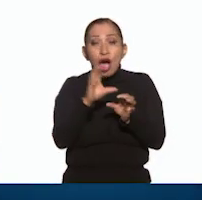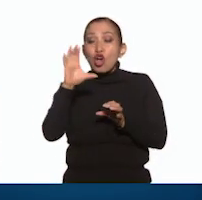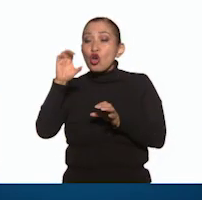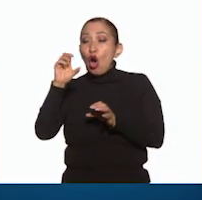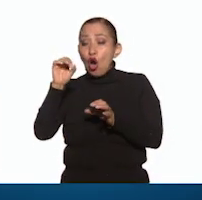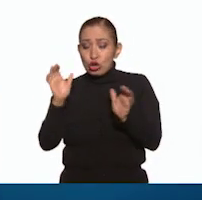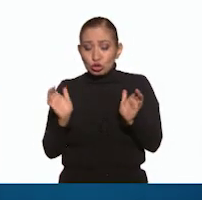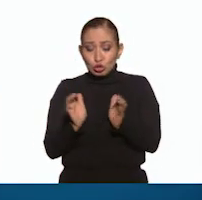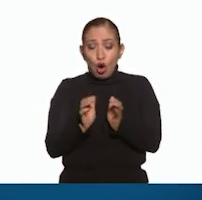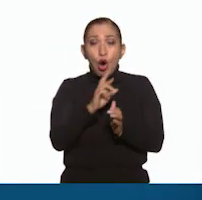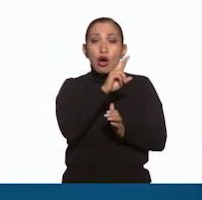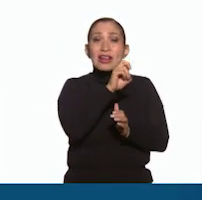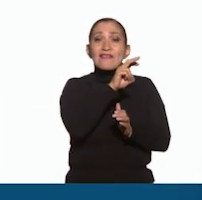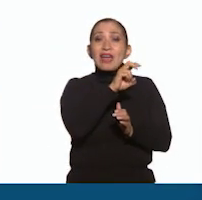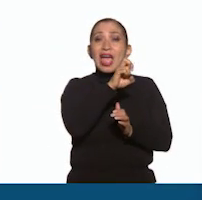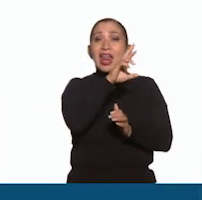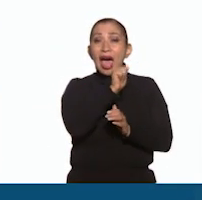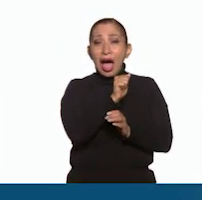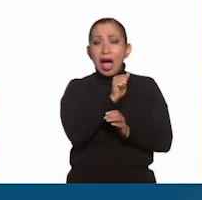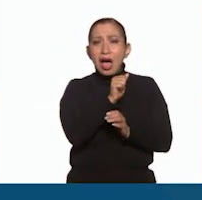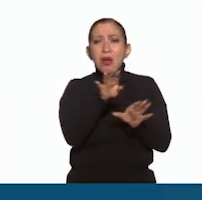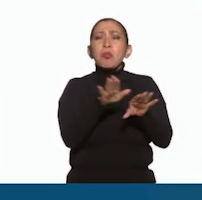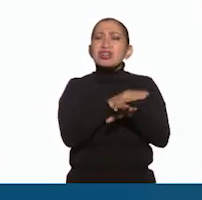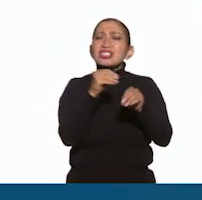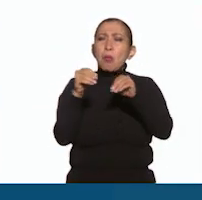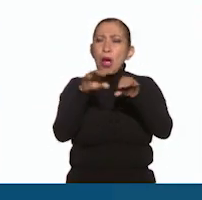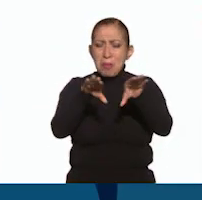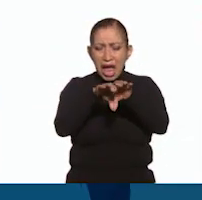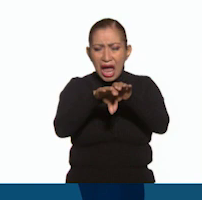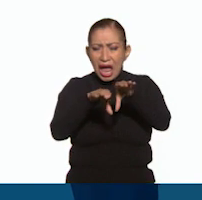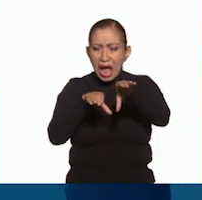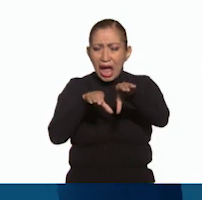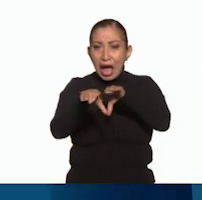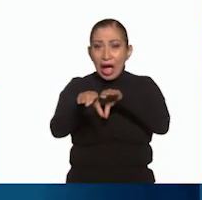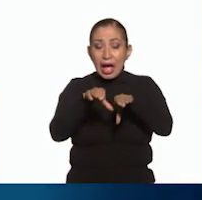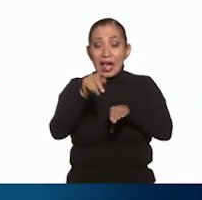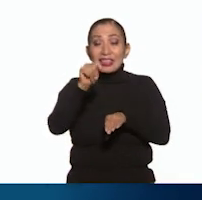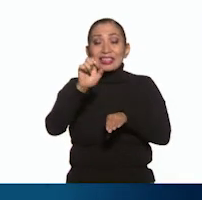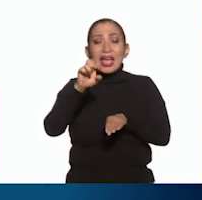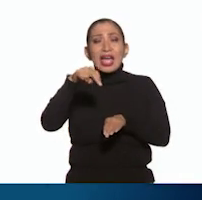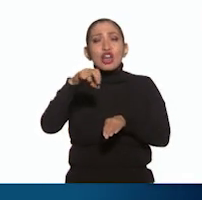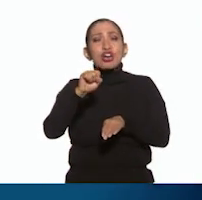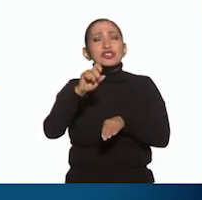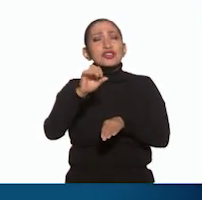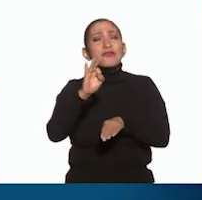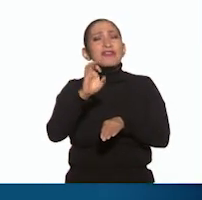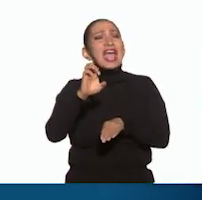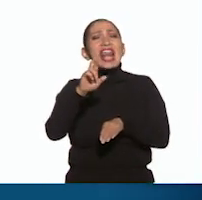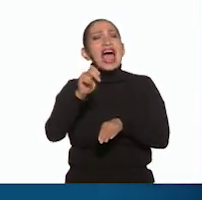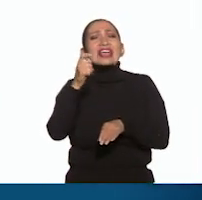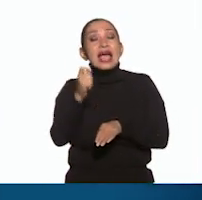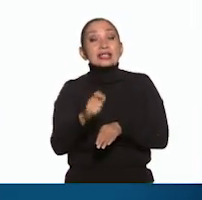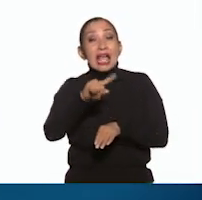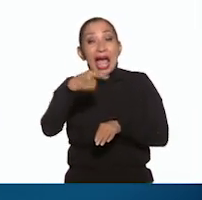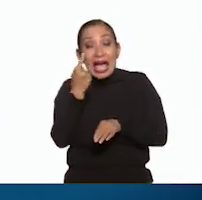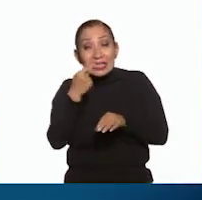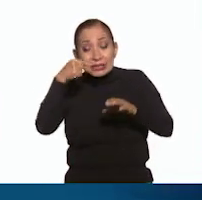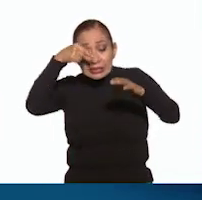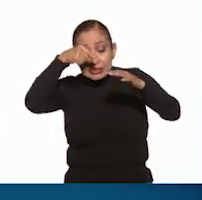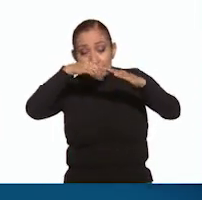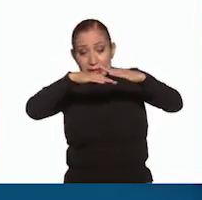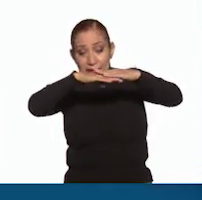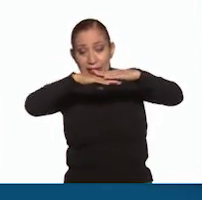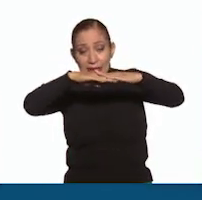Cocos o la placa de Rivera. Pero, ¿por qué se mueven las placas tectónicas? Por la astenosfera. La astenosfera se encuentra en el manto